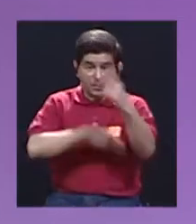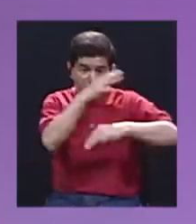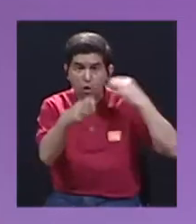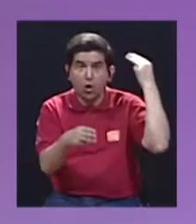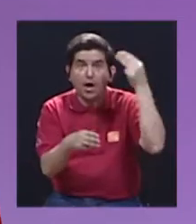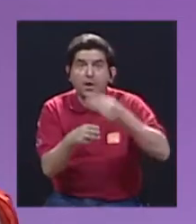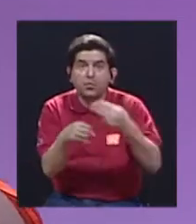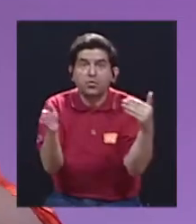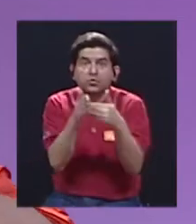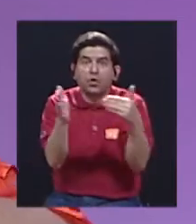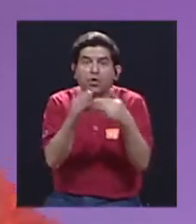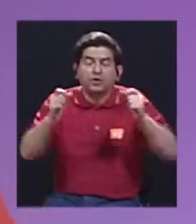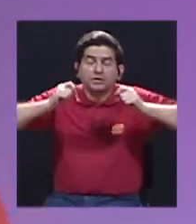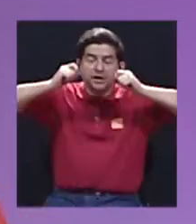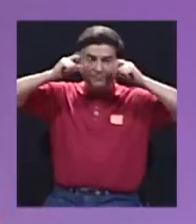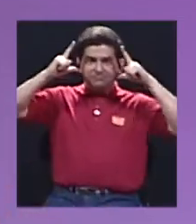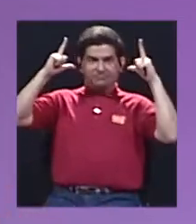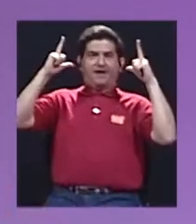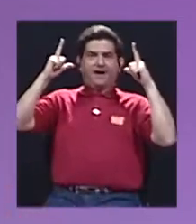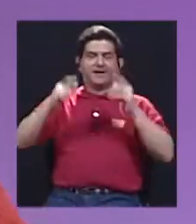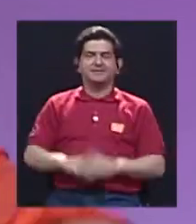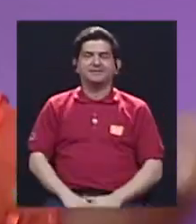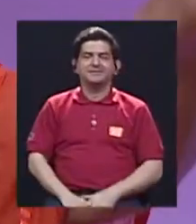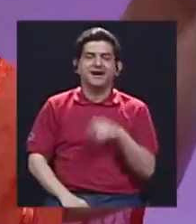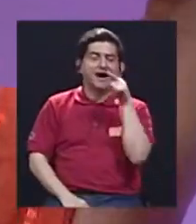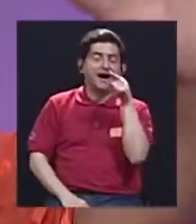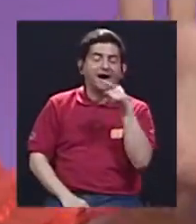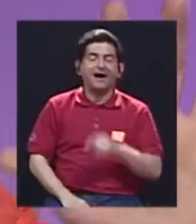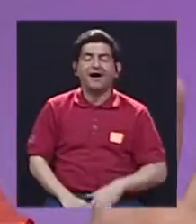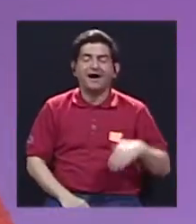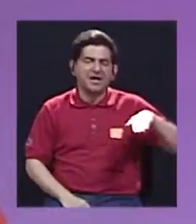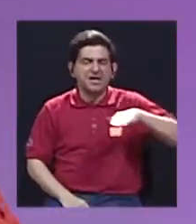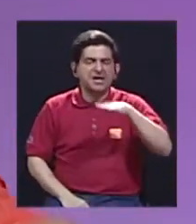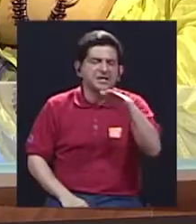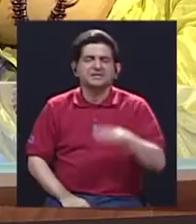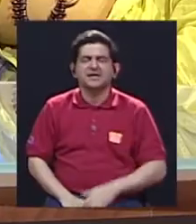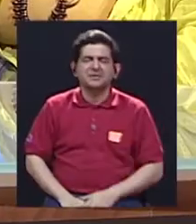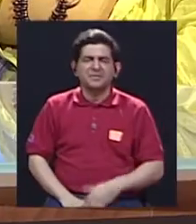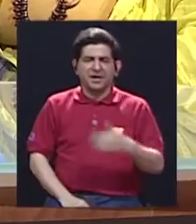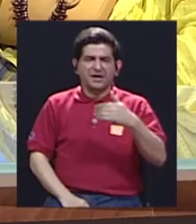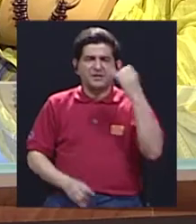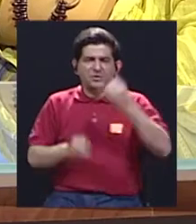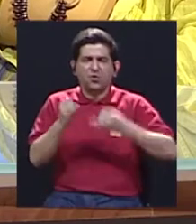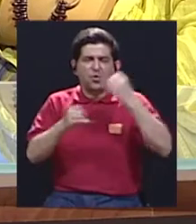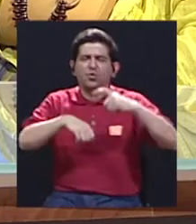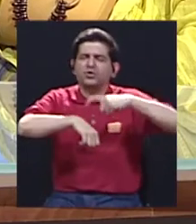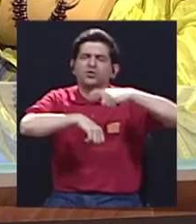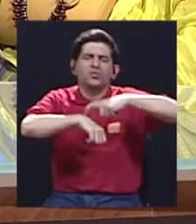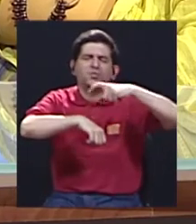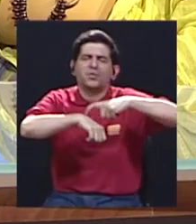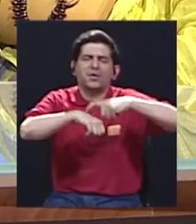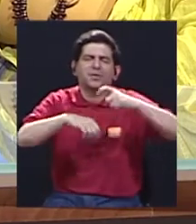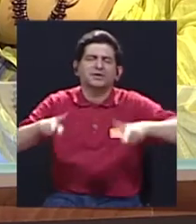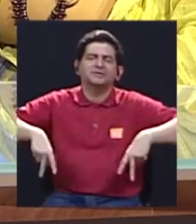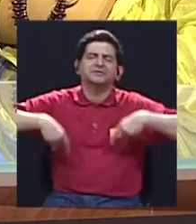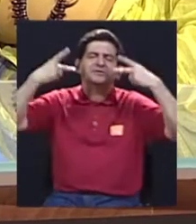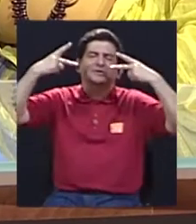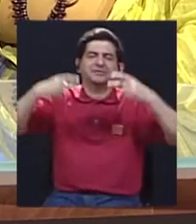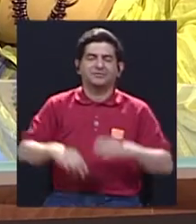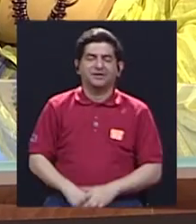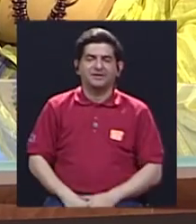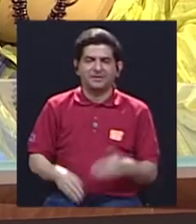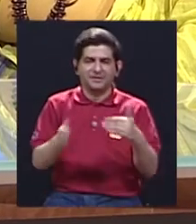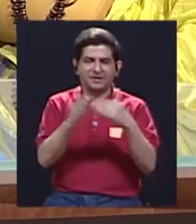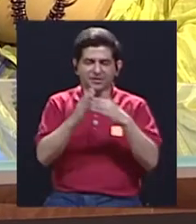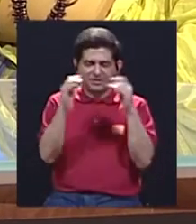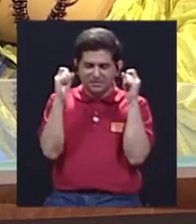mundo volvió a despertar y cayó en el sueño donde la serpiente latía en los últimos estertores y volvió